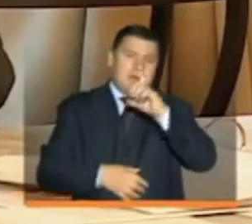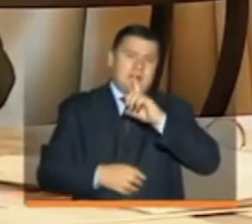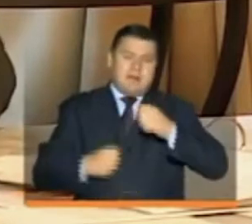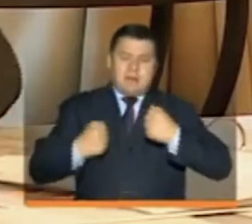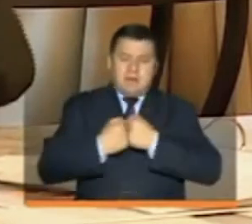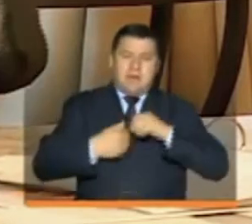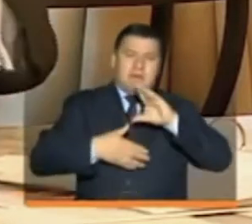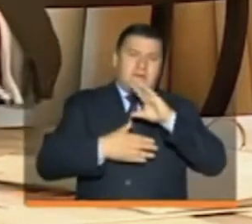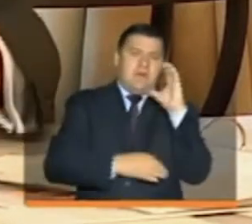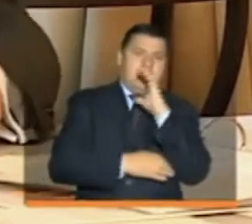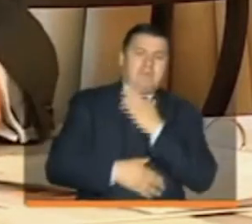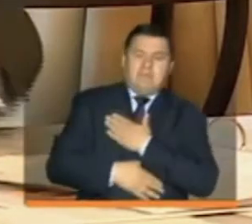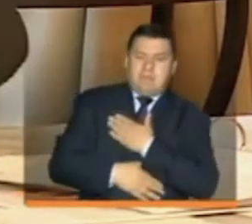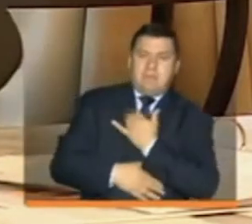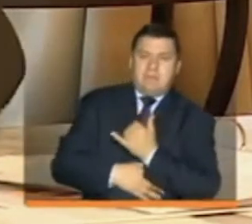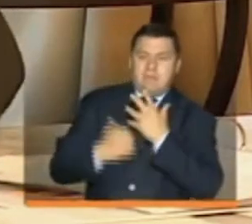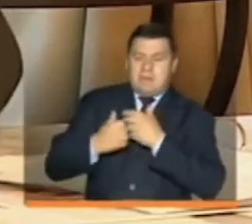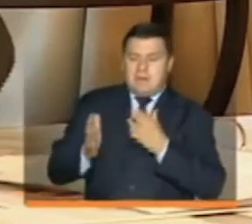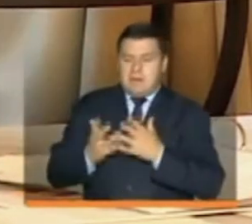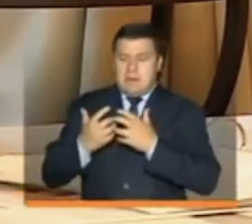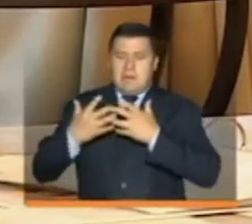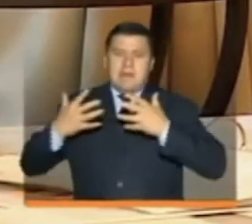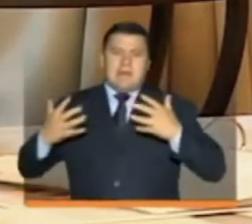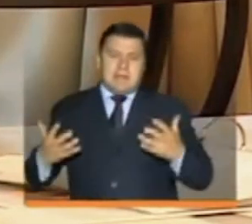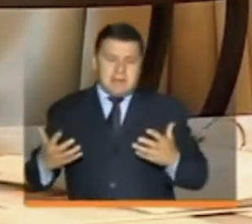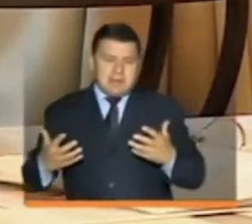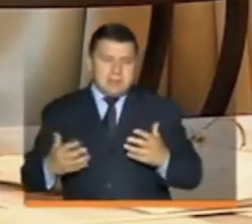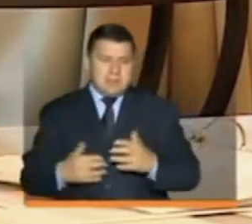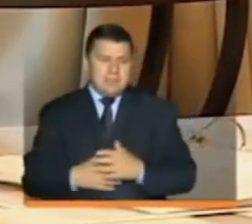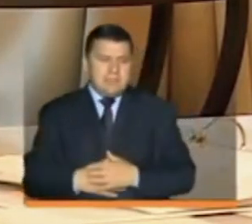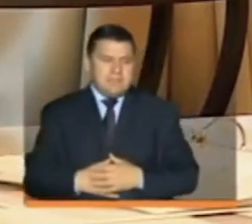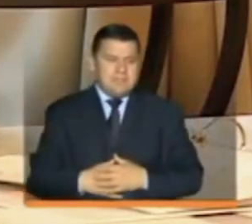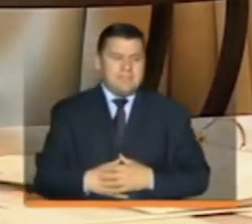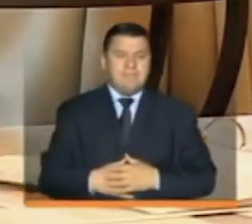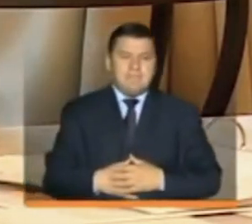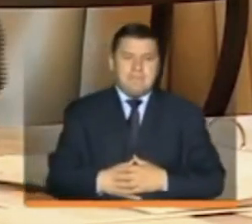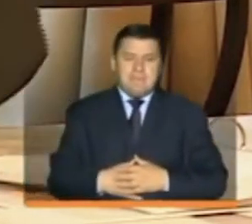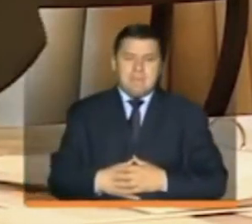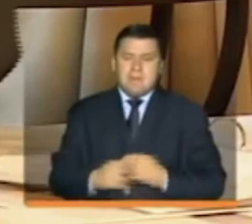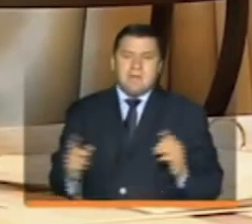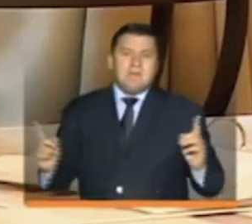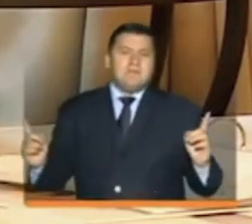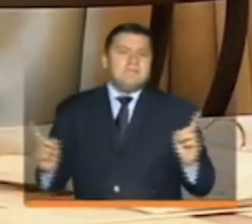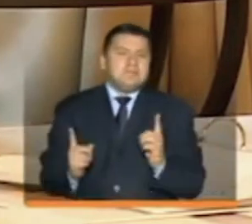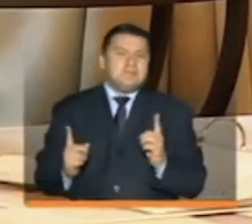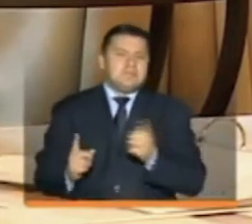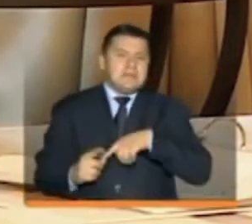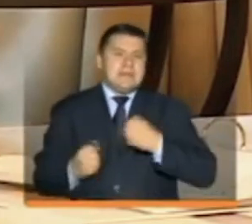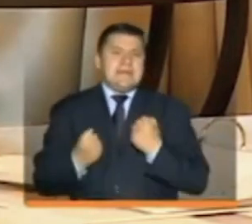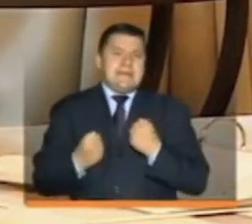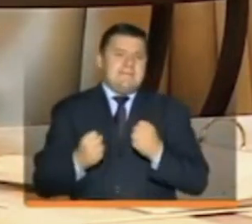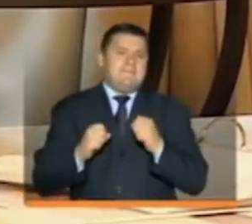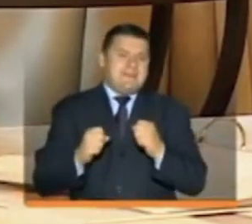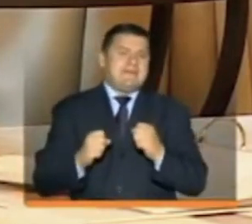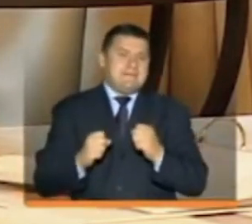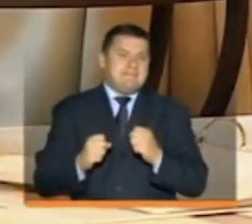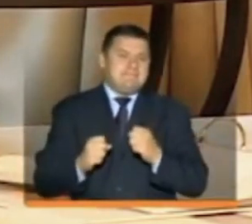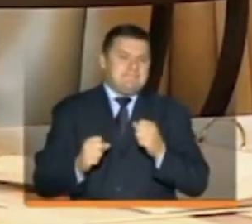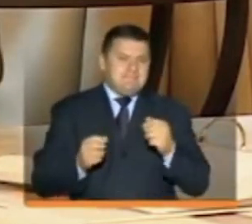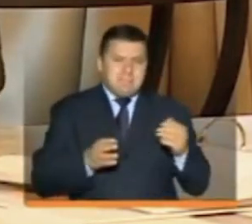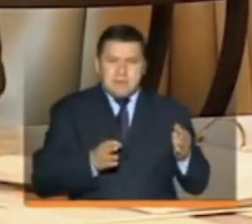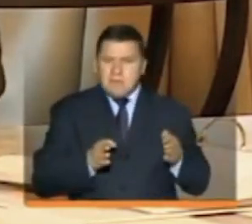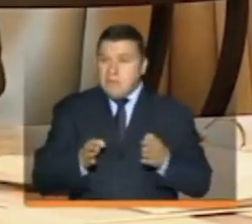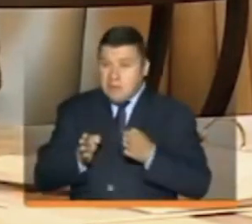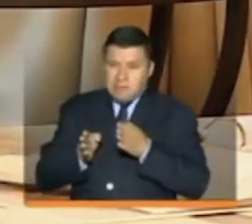Alianza del Pacífico y con la micro, la pequeña y la mediana empresa. En síntesis, esfuerzos que naturalmente van en la dirección